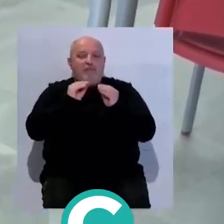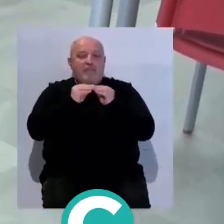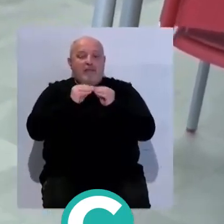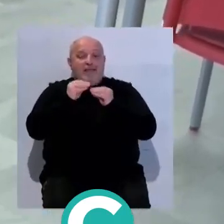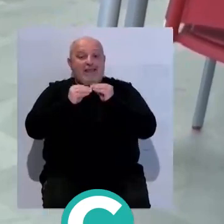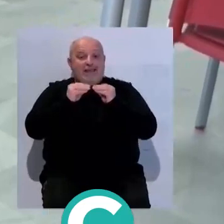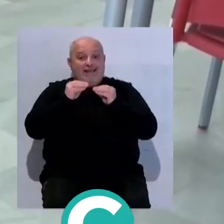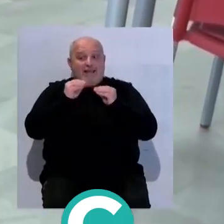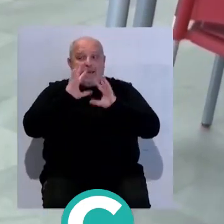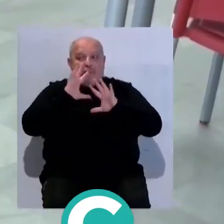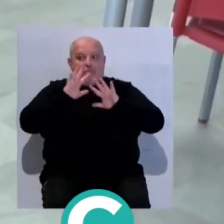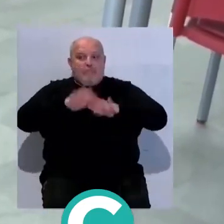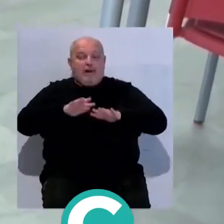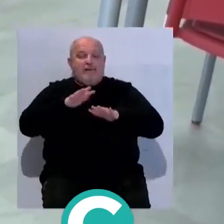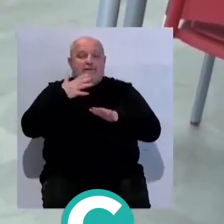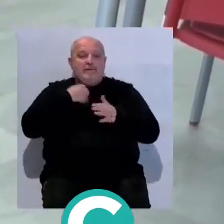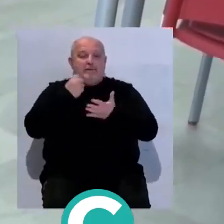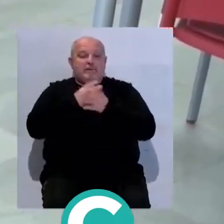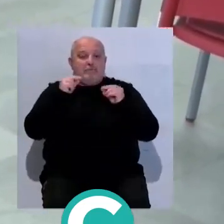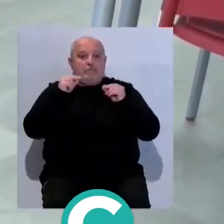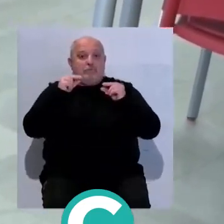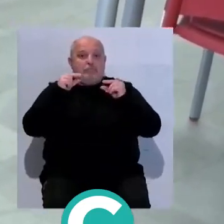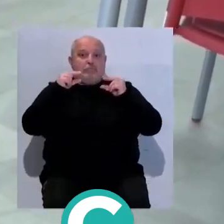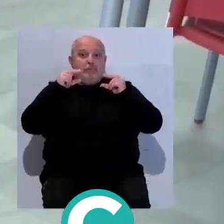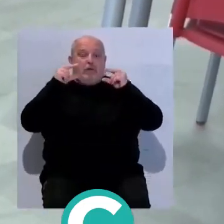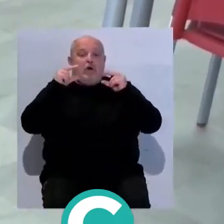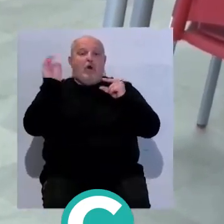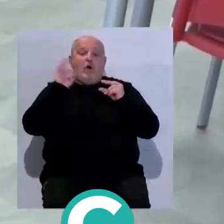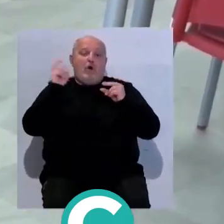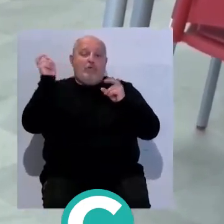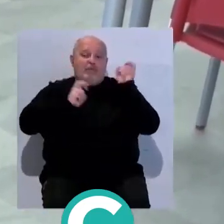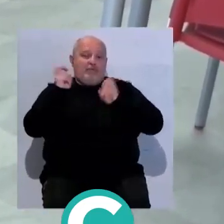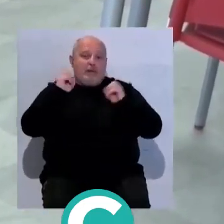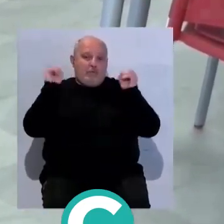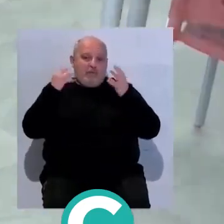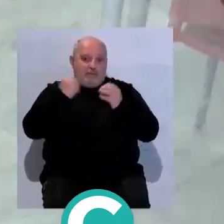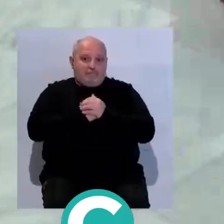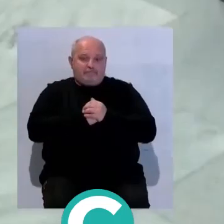la que tenemos que parar sería cuando retomara la conciencia o cuando vinieran los servicios sanitarios.